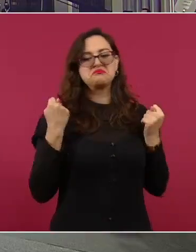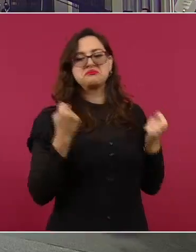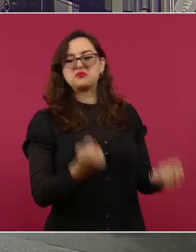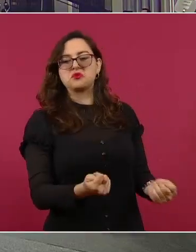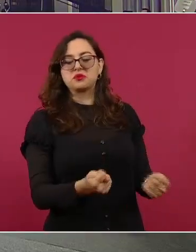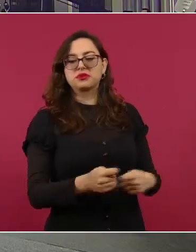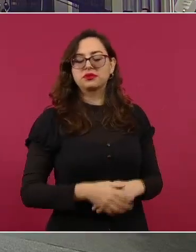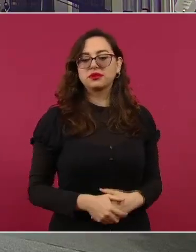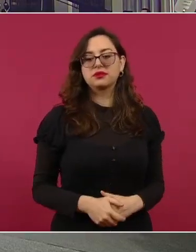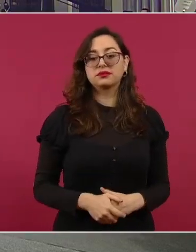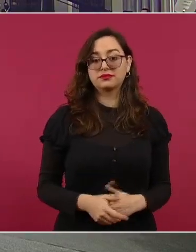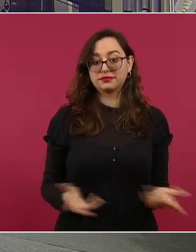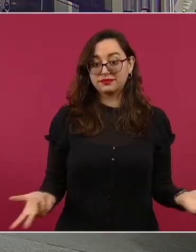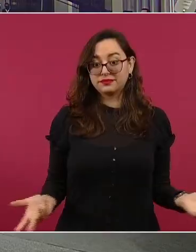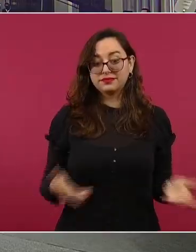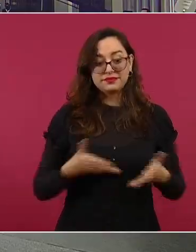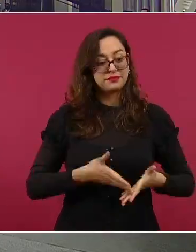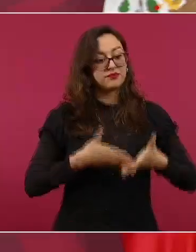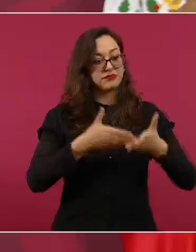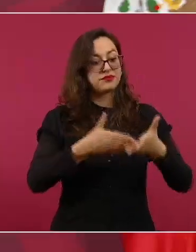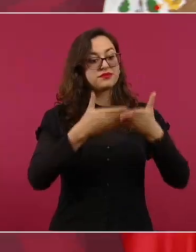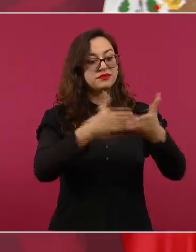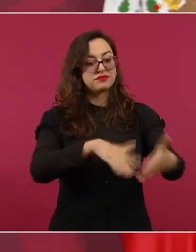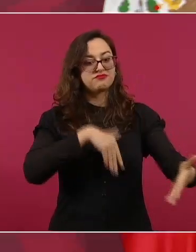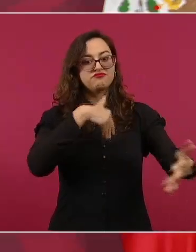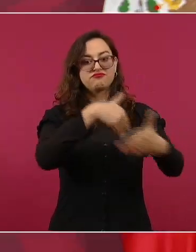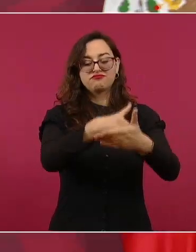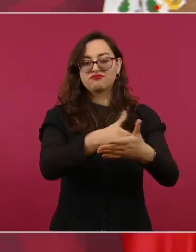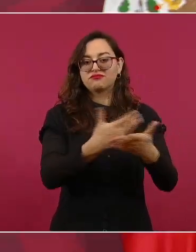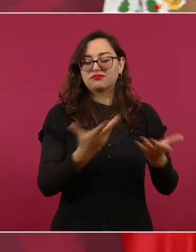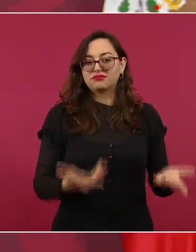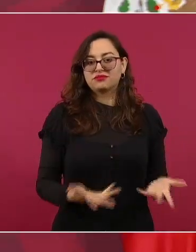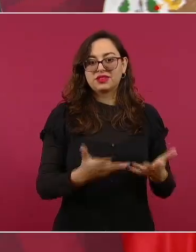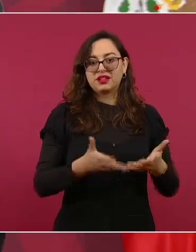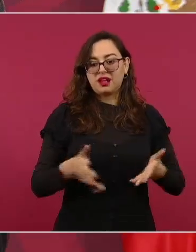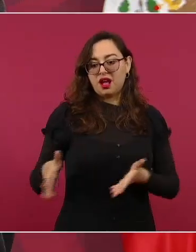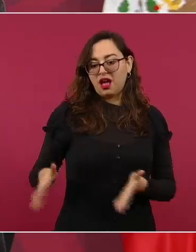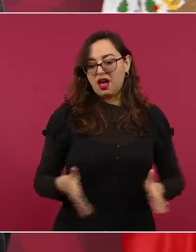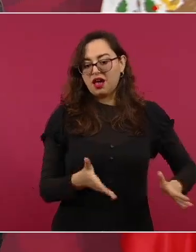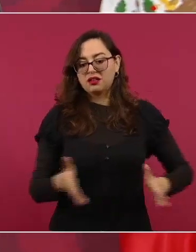puerto de Veracruz, el malecón, donde